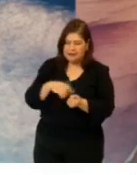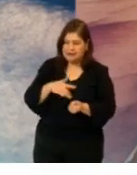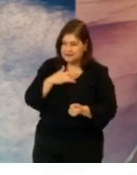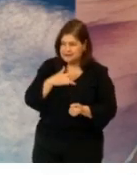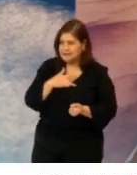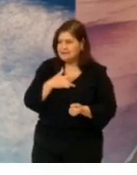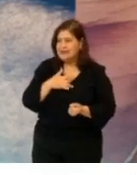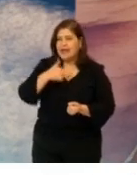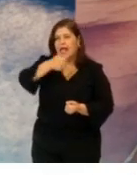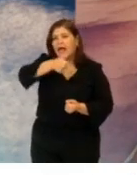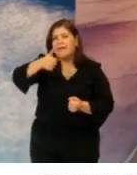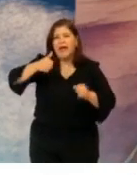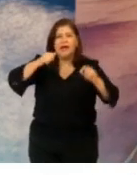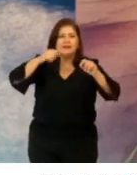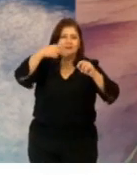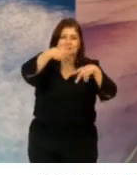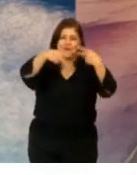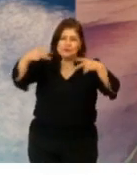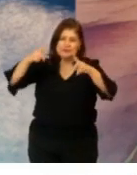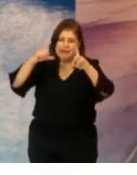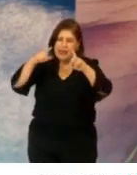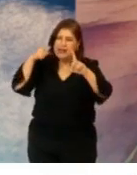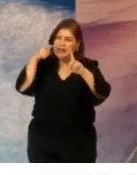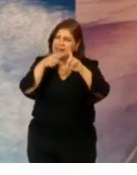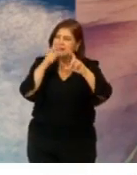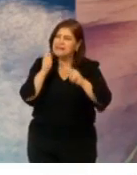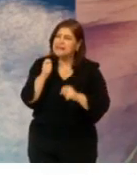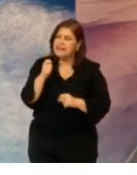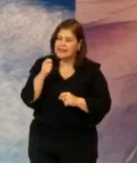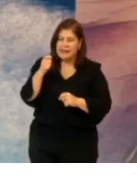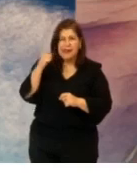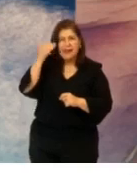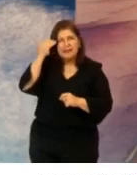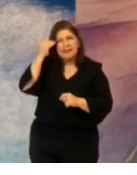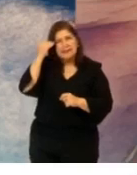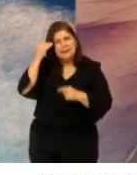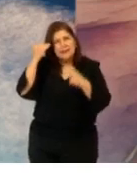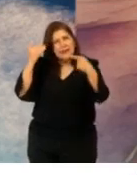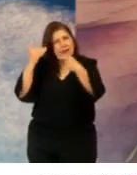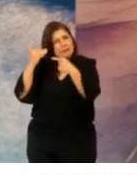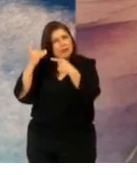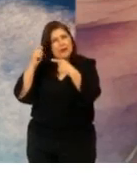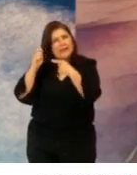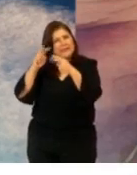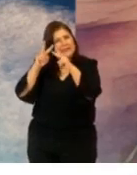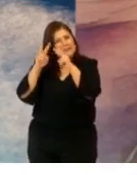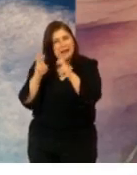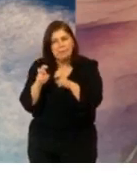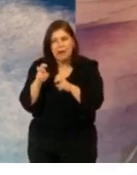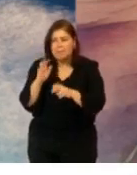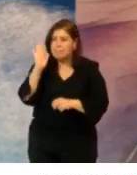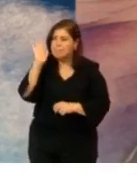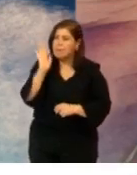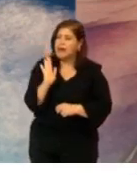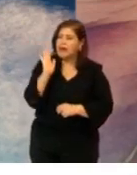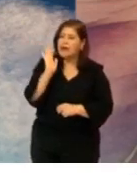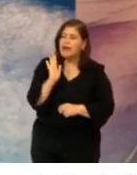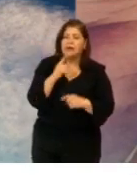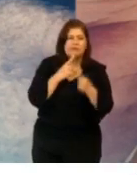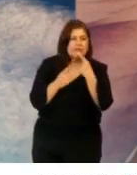tablero. Decía ella el tema de los tiempos, y parecía una discusión